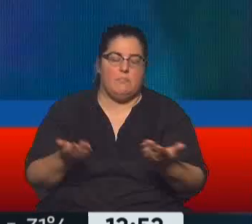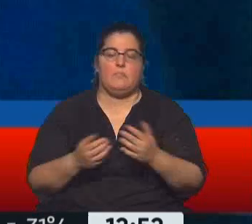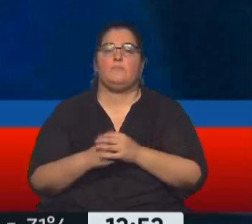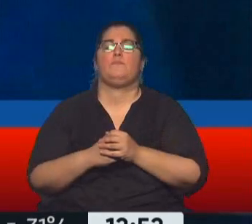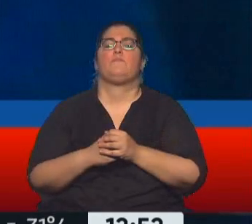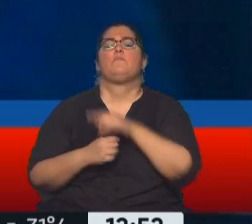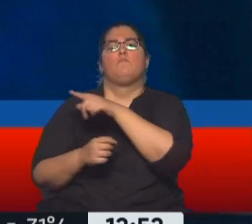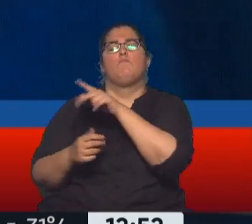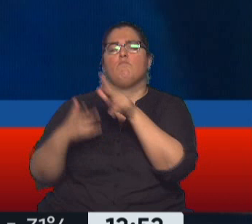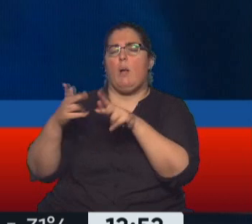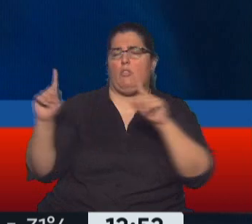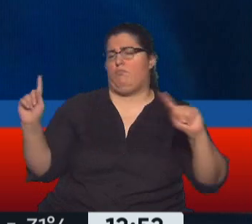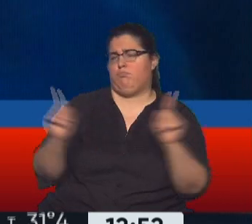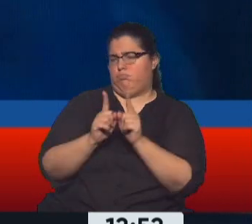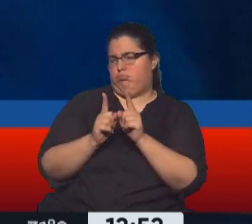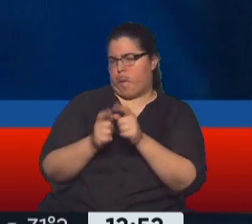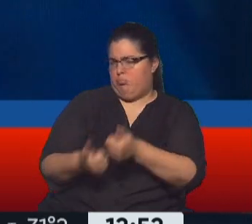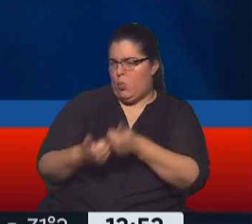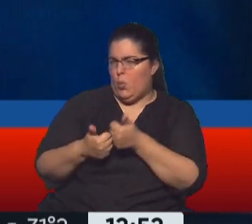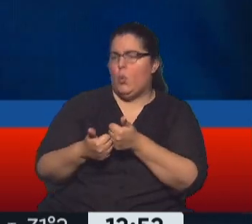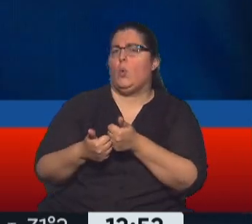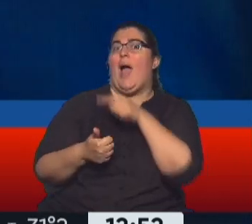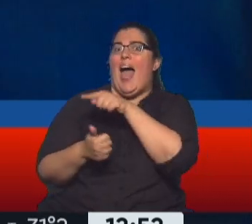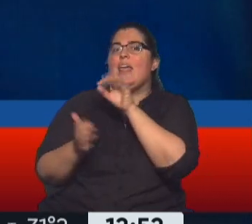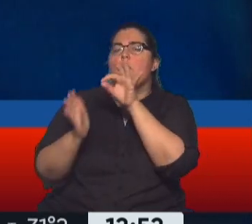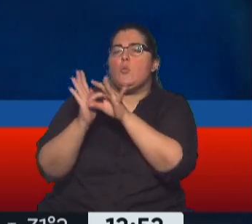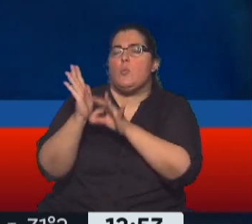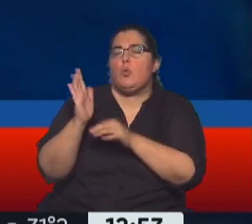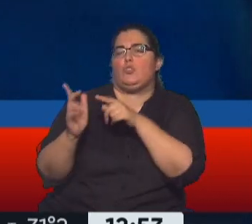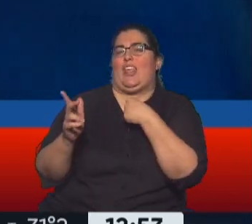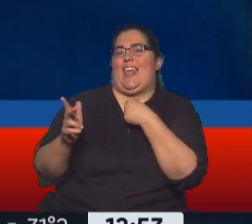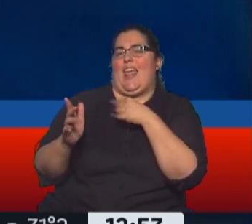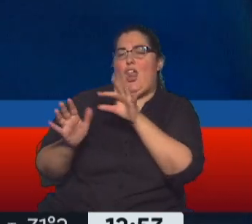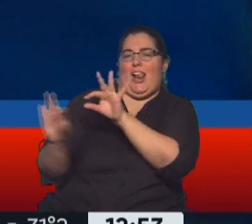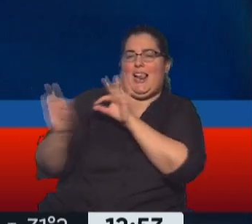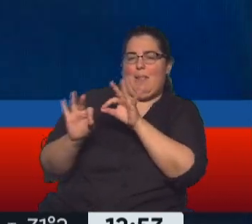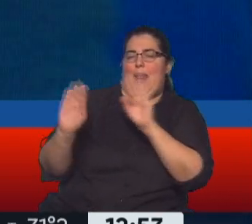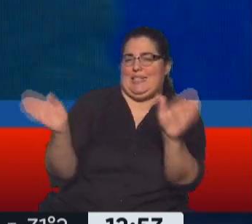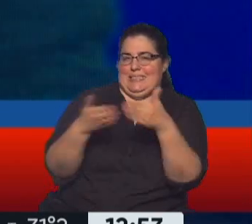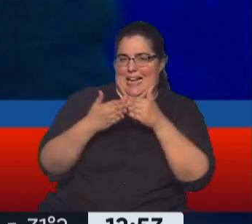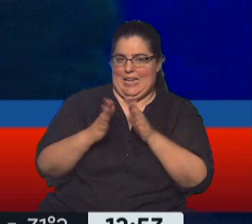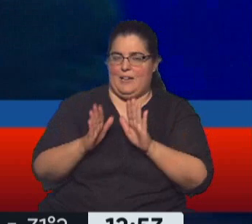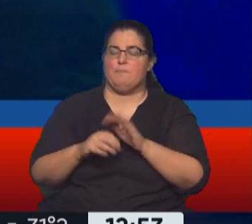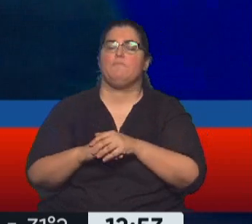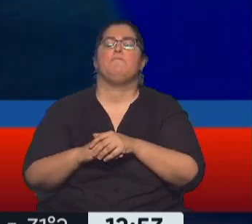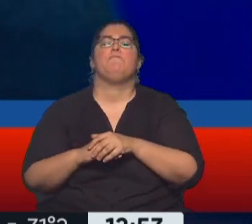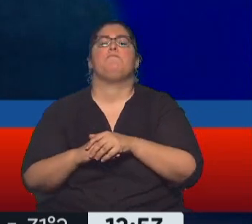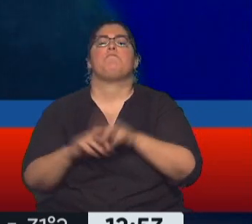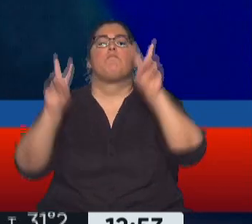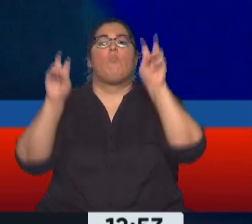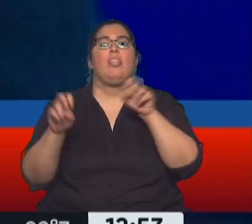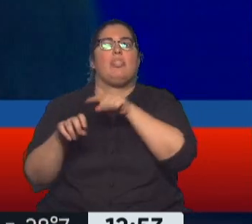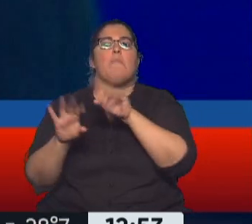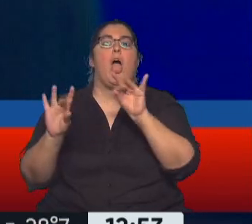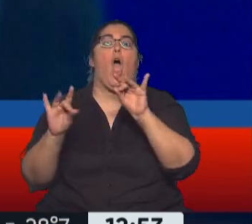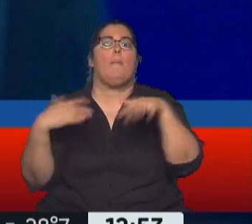una muy buena síntesis y hay cuestiones que quiero marcar ya para el cierre. El tema de la